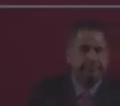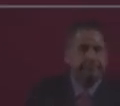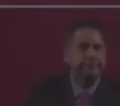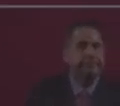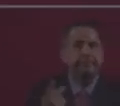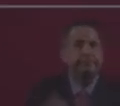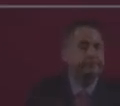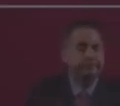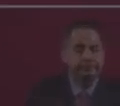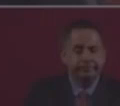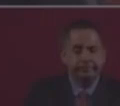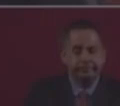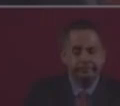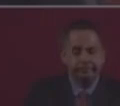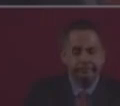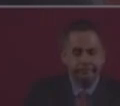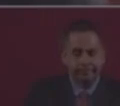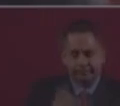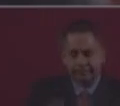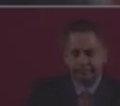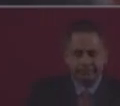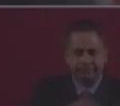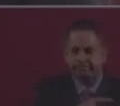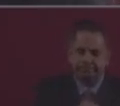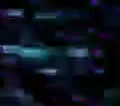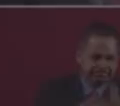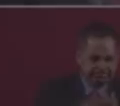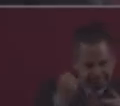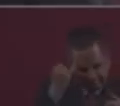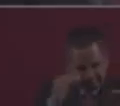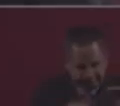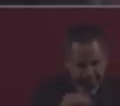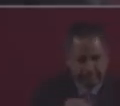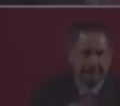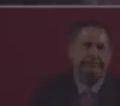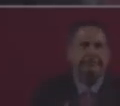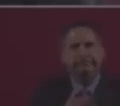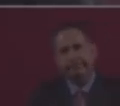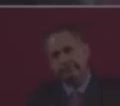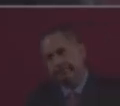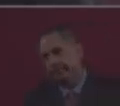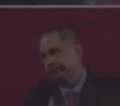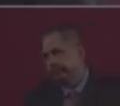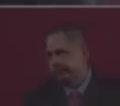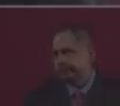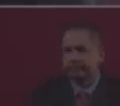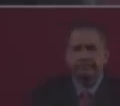porque son tácticas dilatorias,